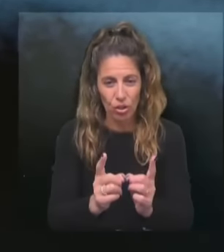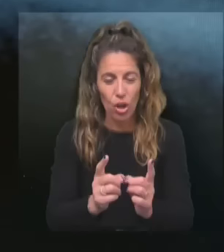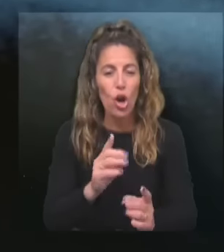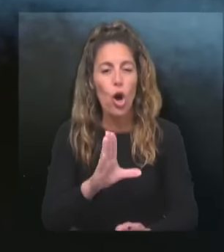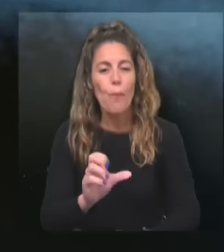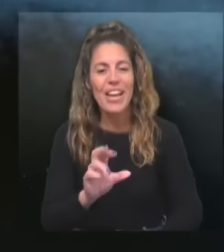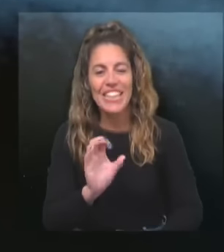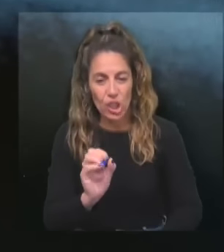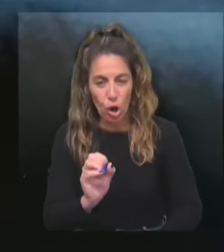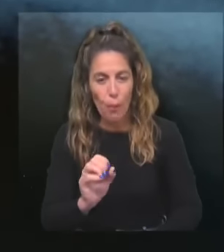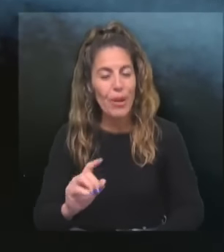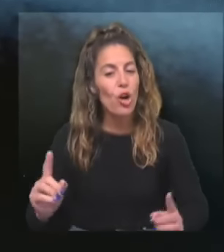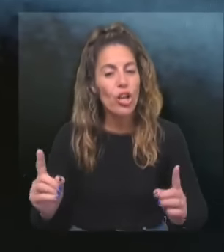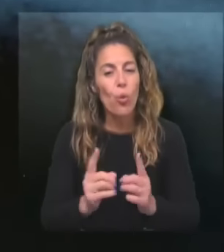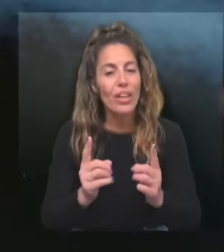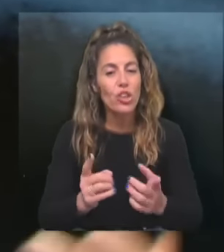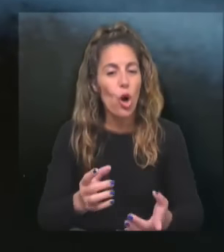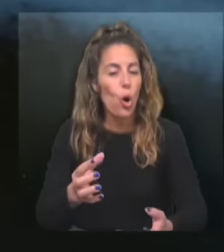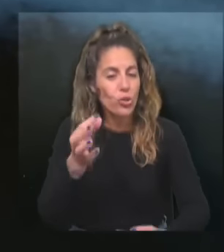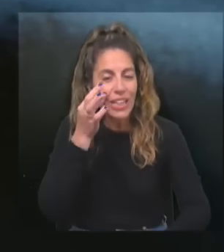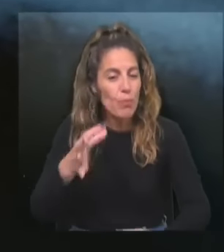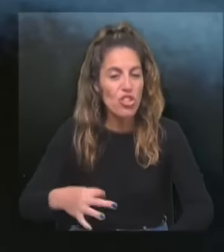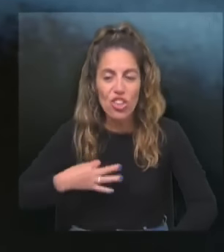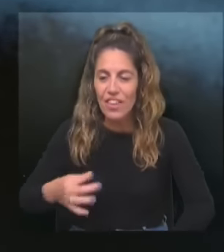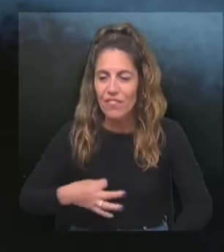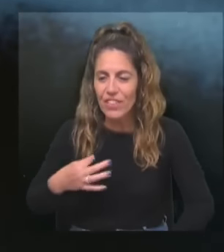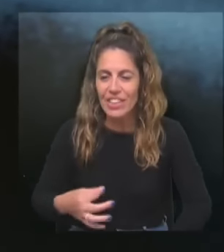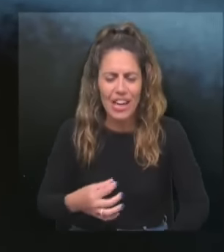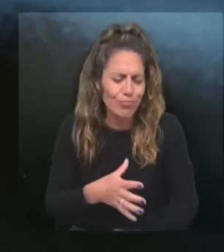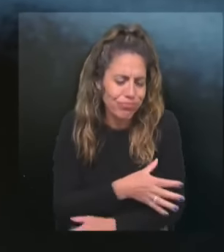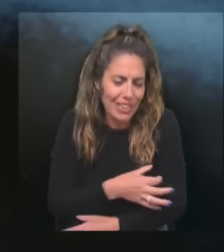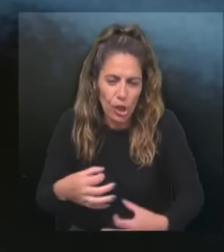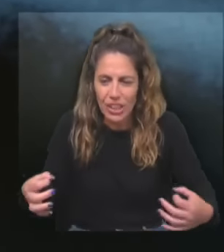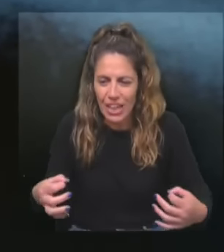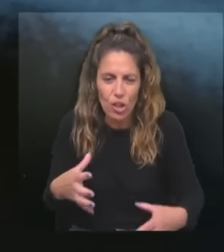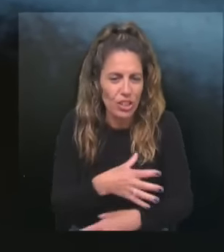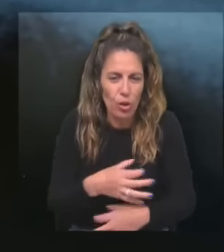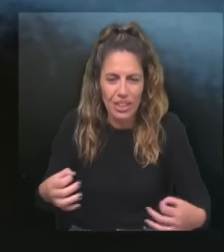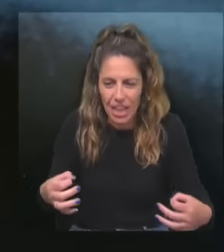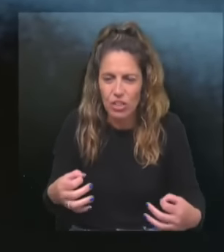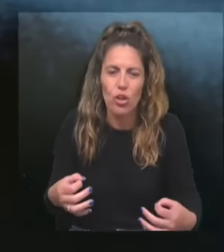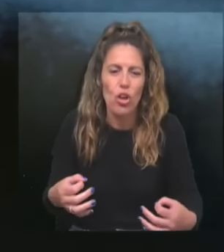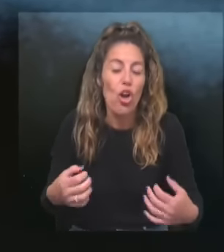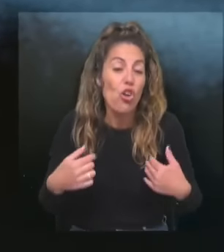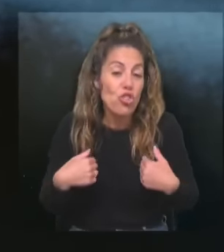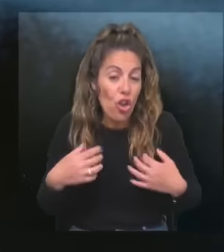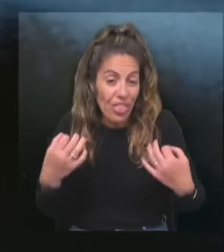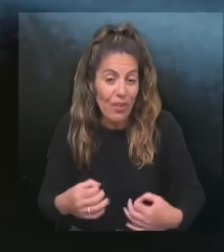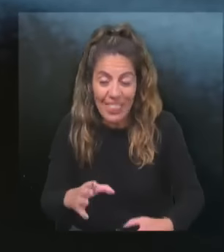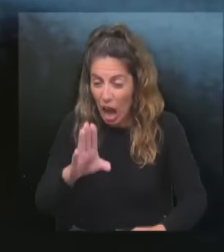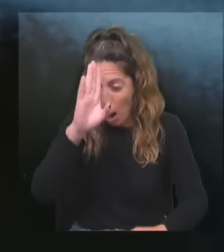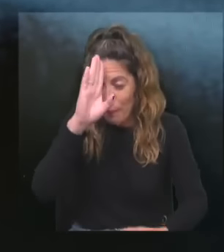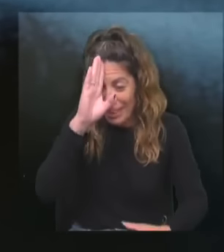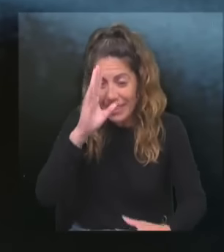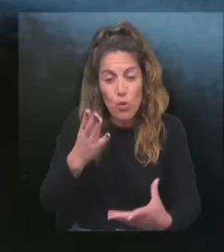pero un lugar de encuentro con un testimonio de vida absolutamente extraordinario, ¿no? Extraordinario. Yo realmente aprendí